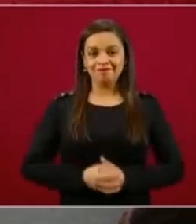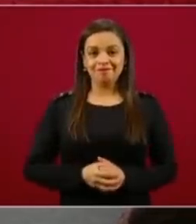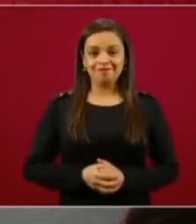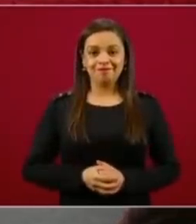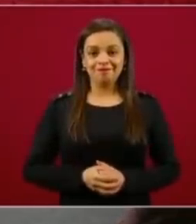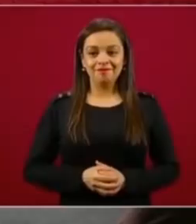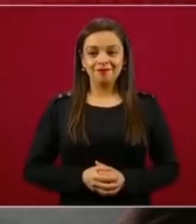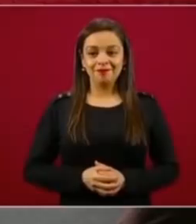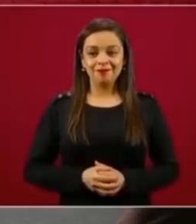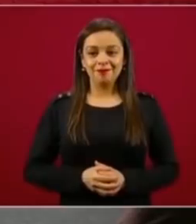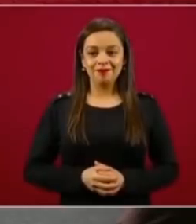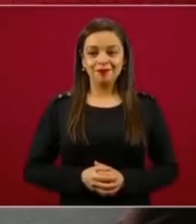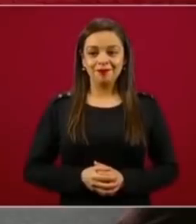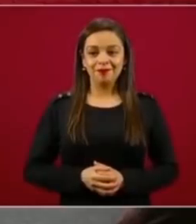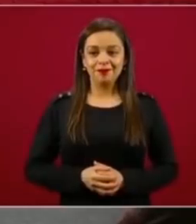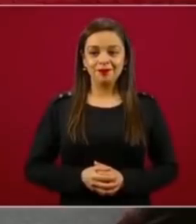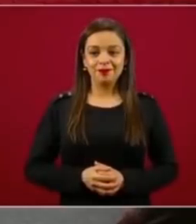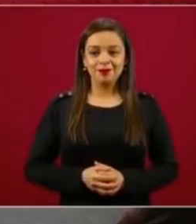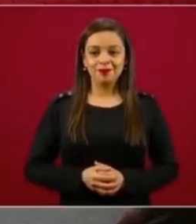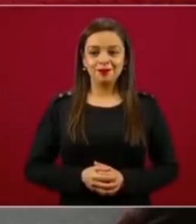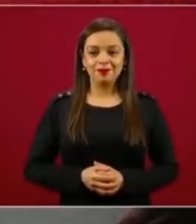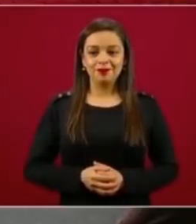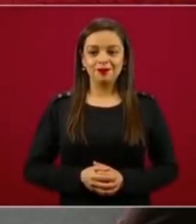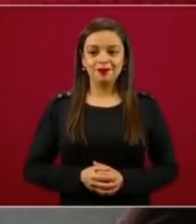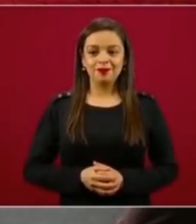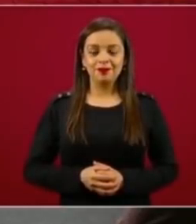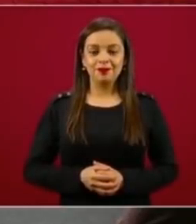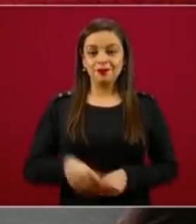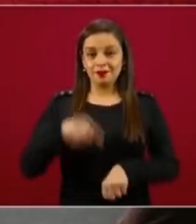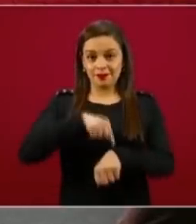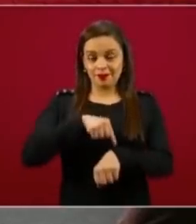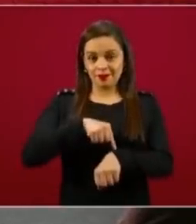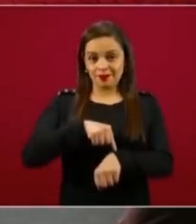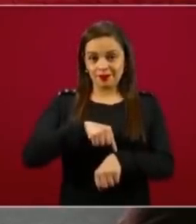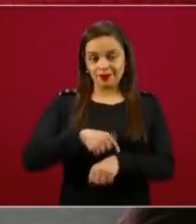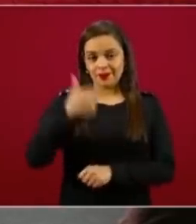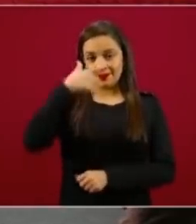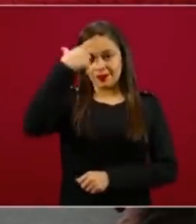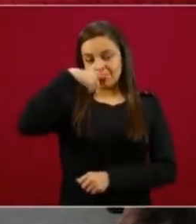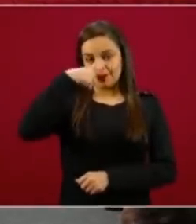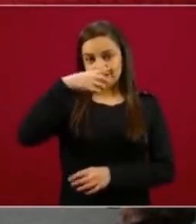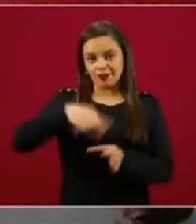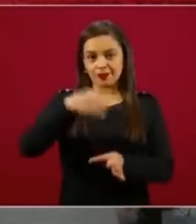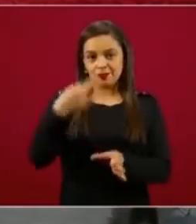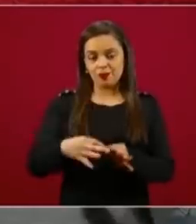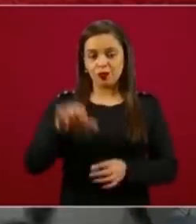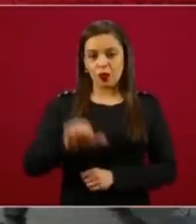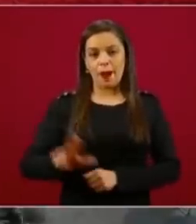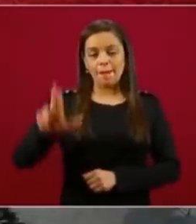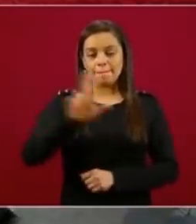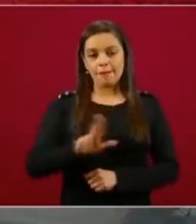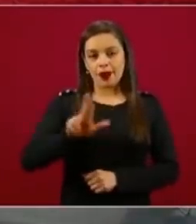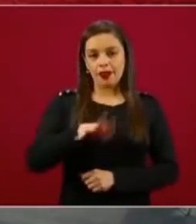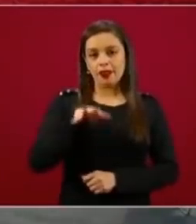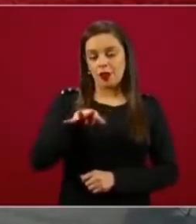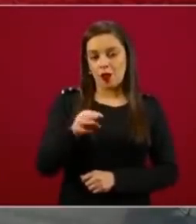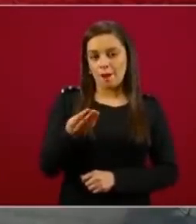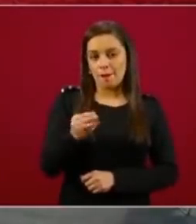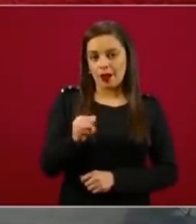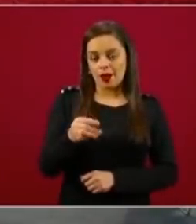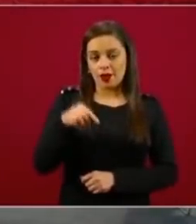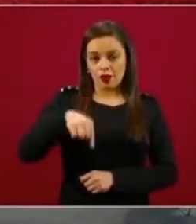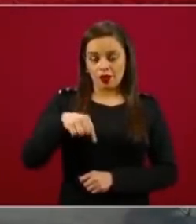Ahora sí me cambió el ritmo. Son las 19 horas del martes 19 de mayo. Estamos